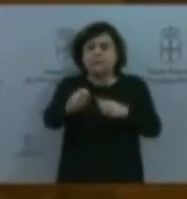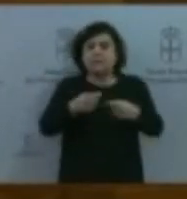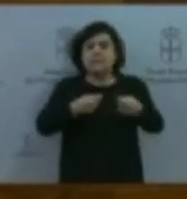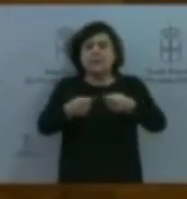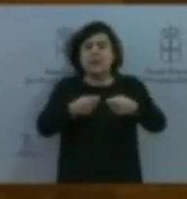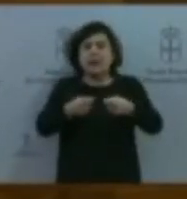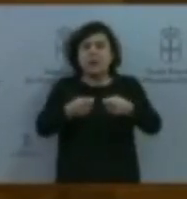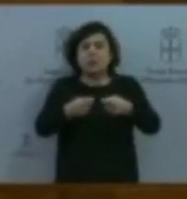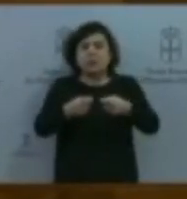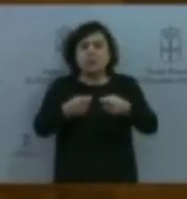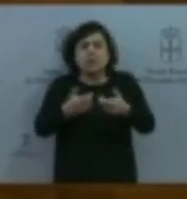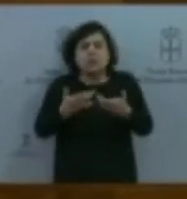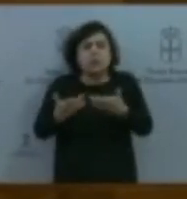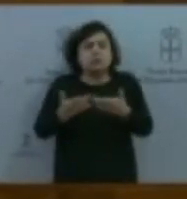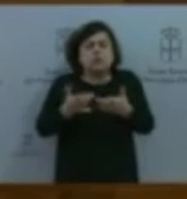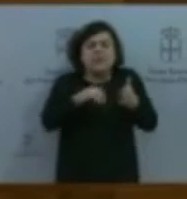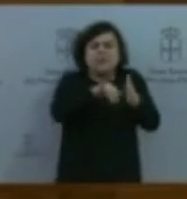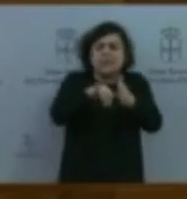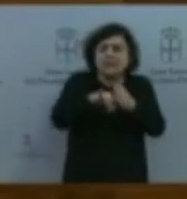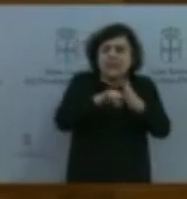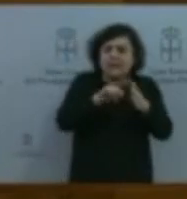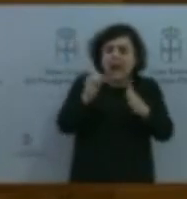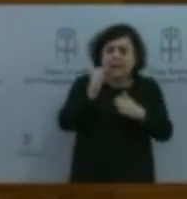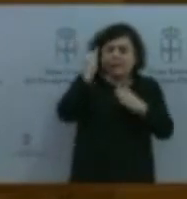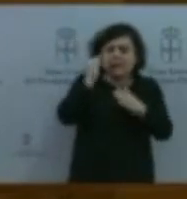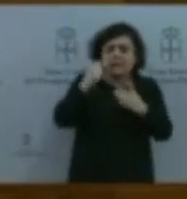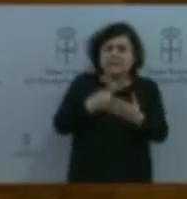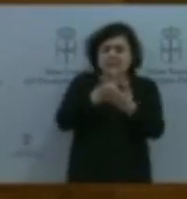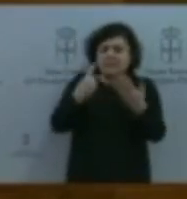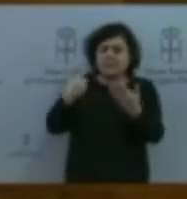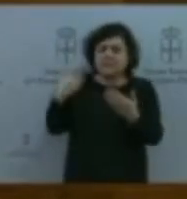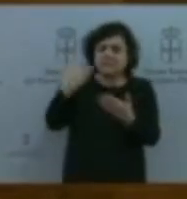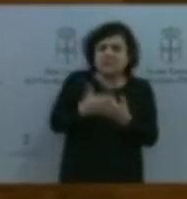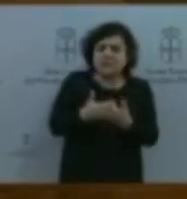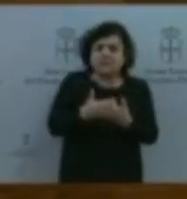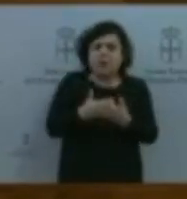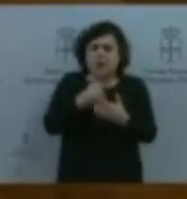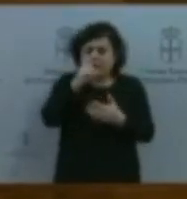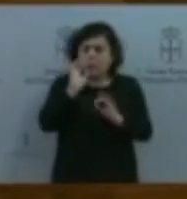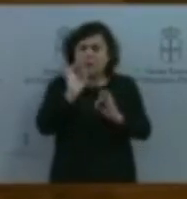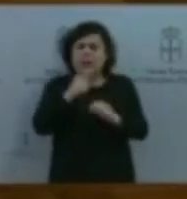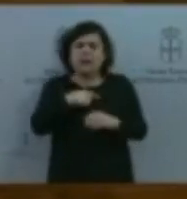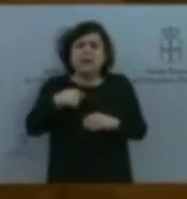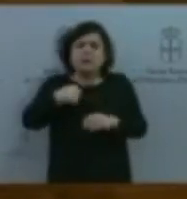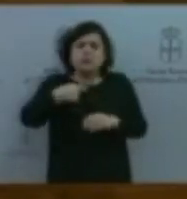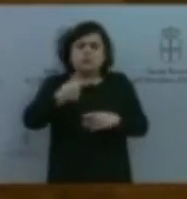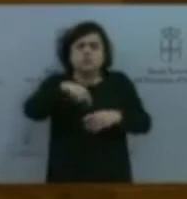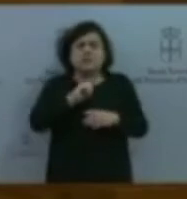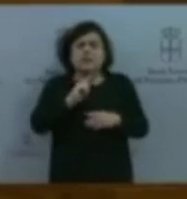año 2016. ¿Se acuerdan que en 2016 nosotros decíamos queremos subir ya el salario mínimo a 1.000 euros? Y nos decían en 2030.